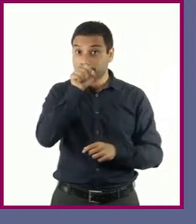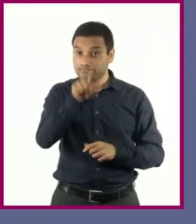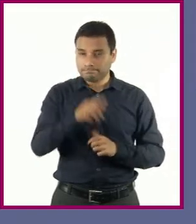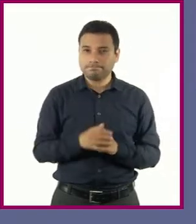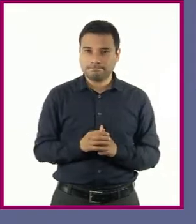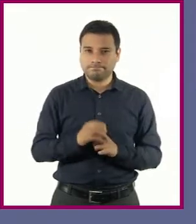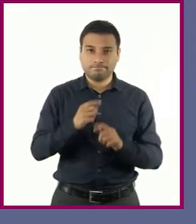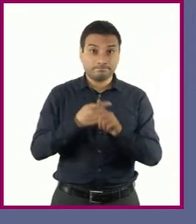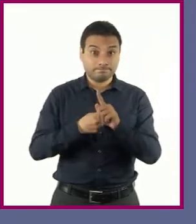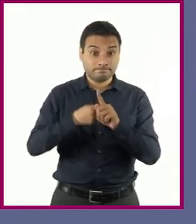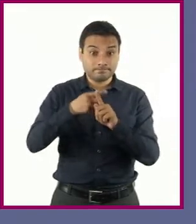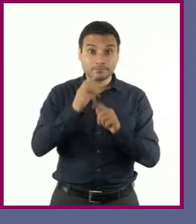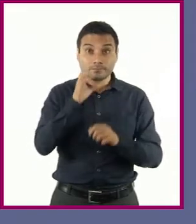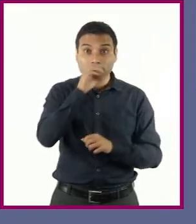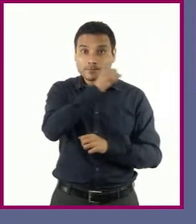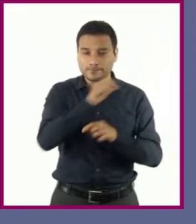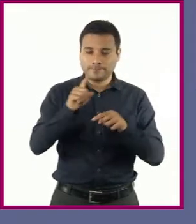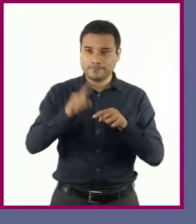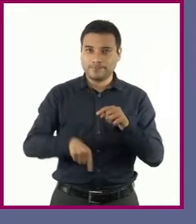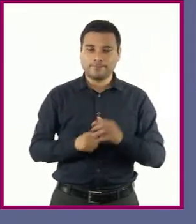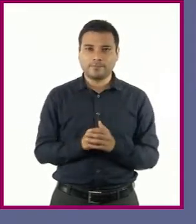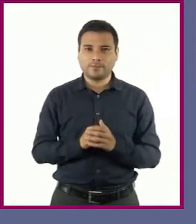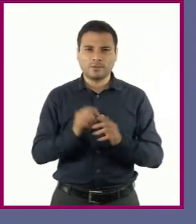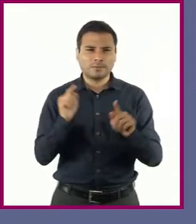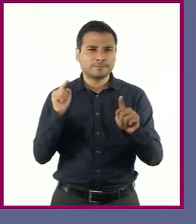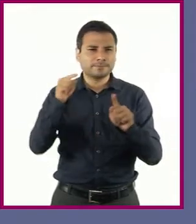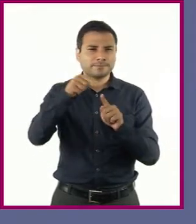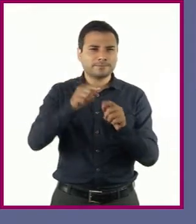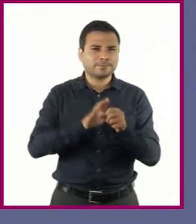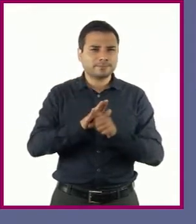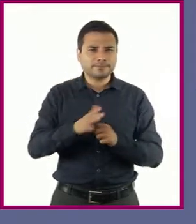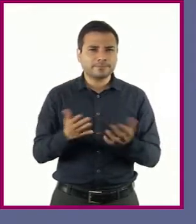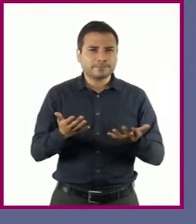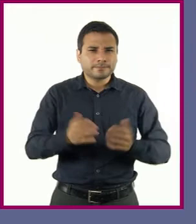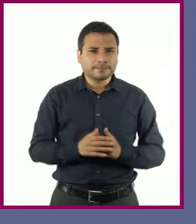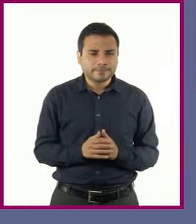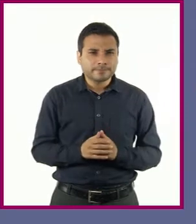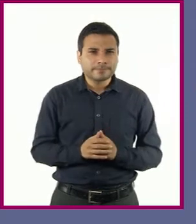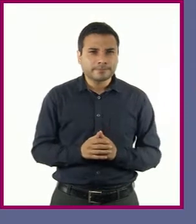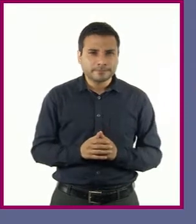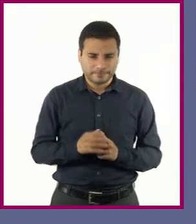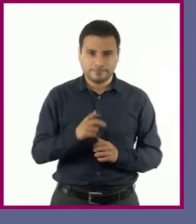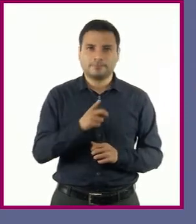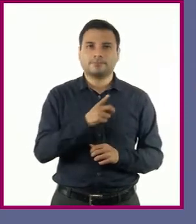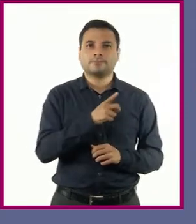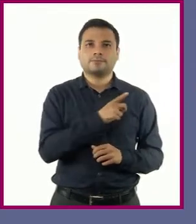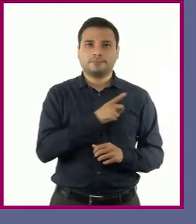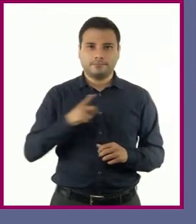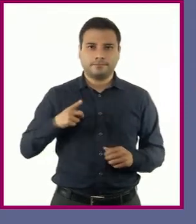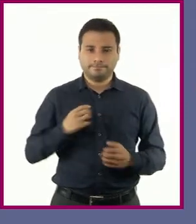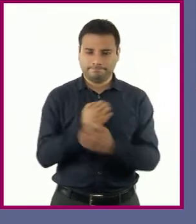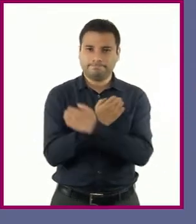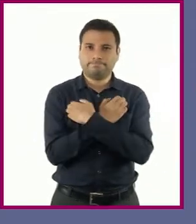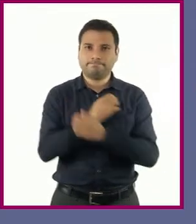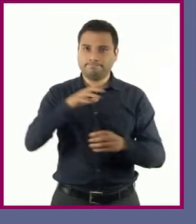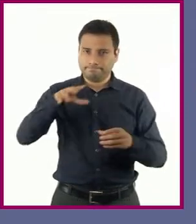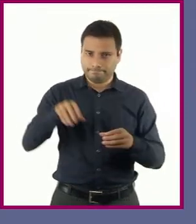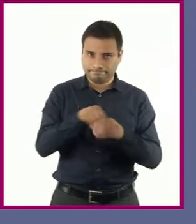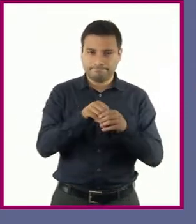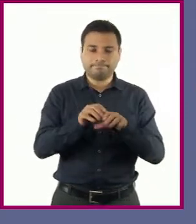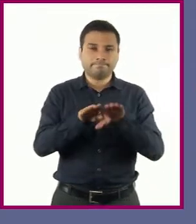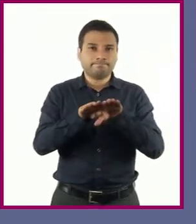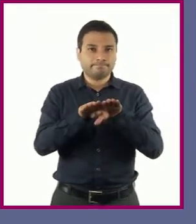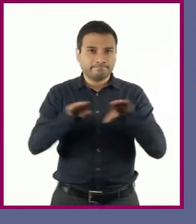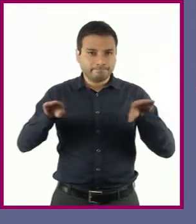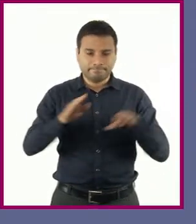cambio climático. Entre los objetivos de esta agenda está el garantizar una educación inclusiva, equitativa y